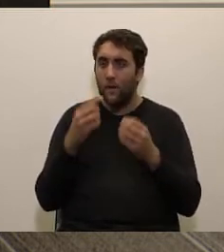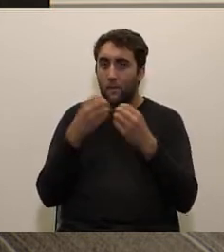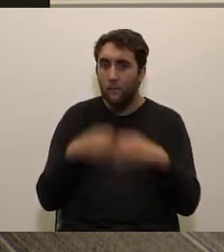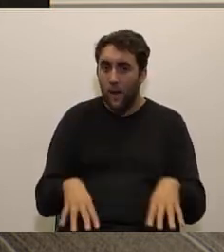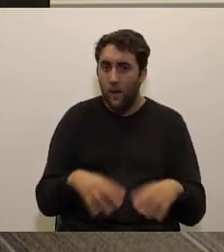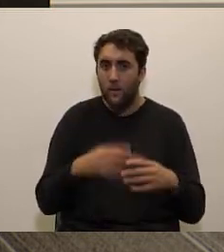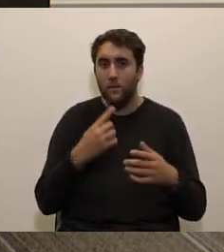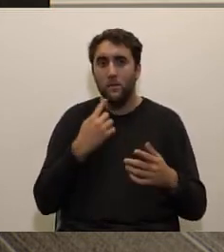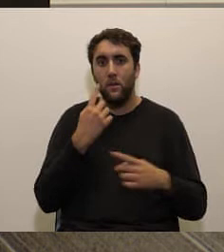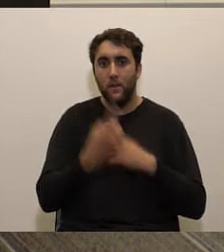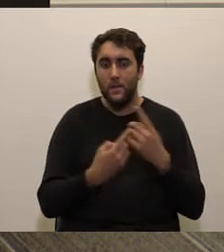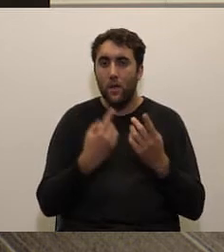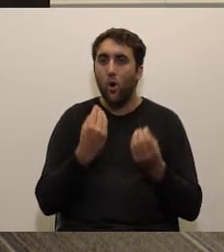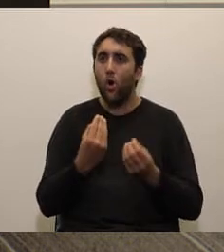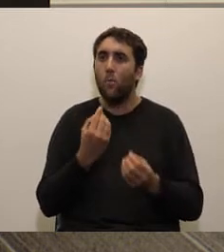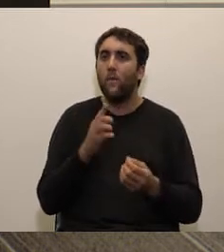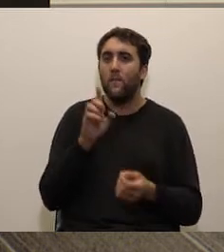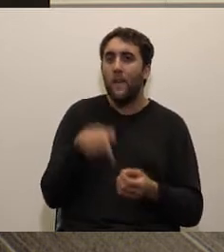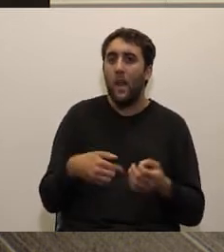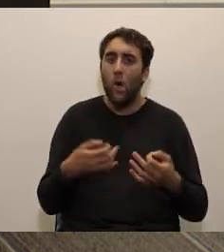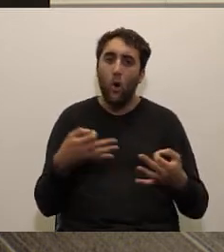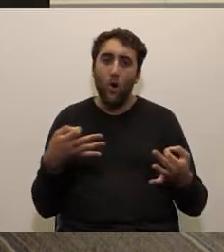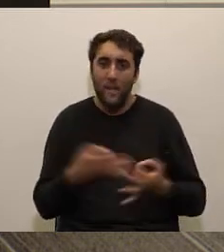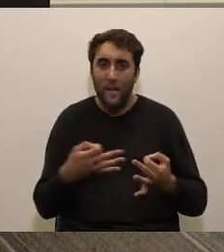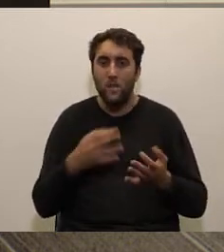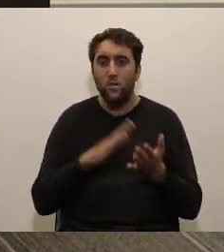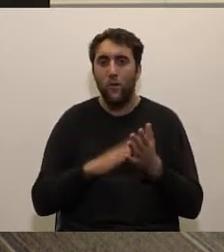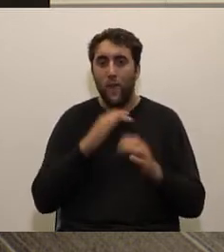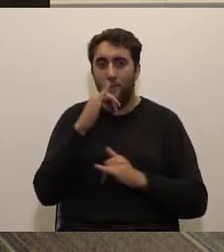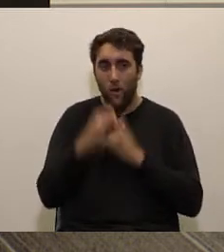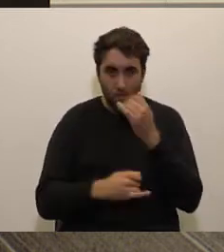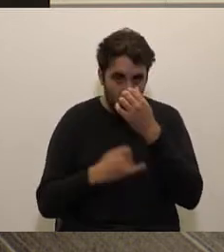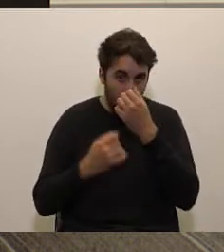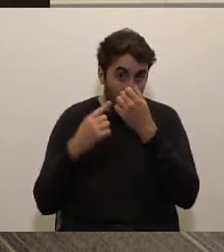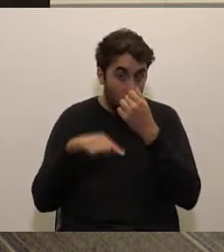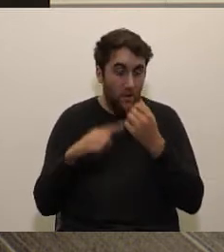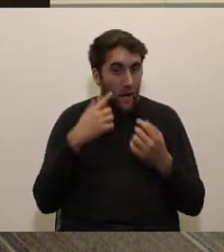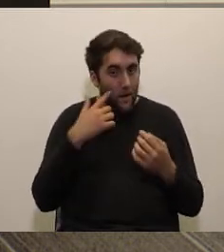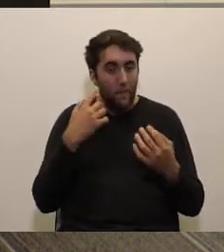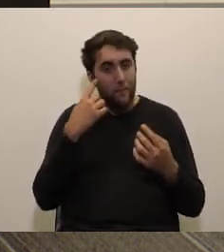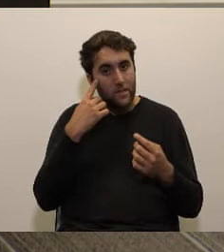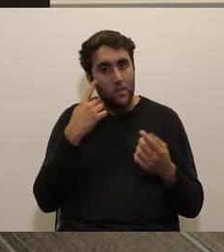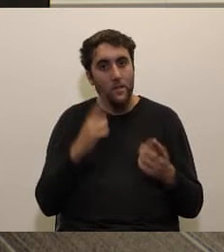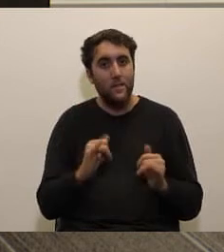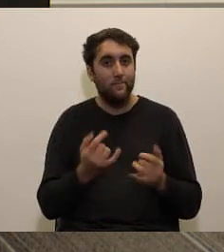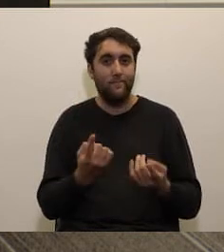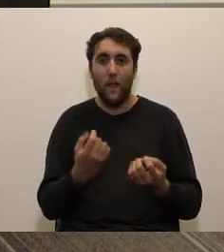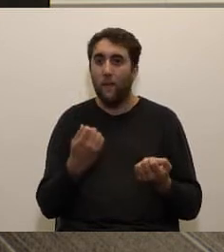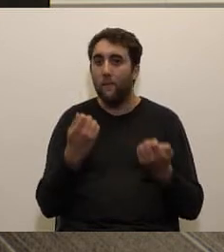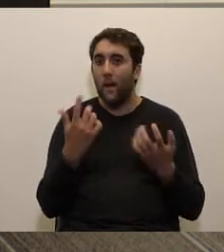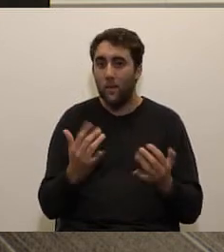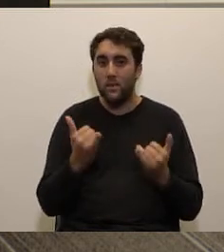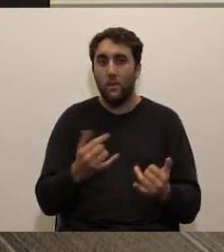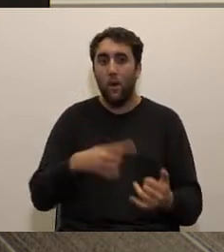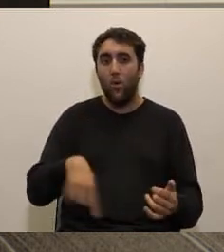Entonces a veces es muy difícil encontrar la fuente original de ciertas informaciones. Entonces me parece súper valioso poner esto sobre la mesa y que también ustedes